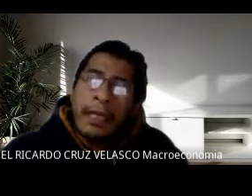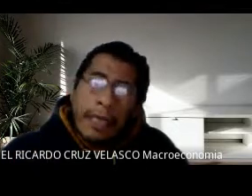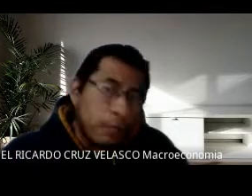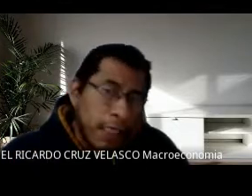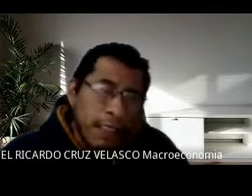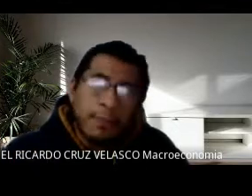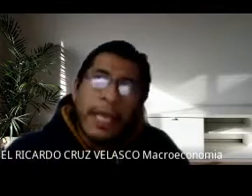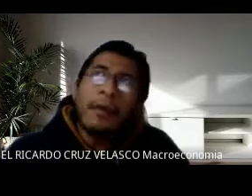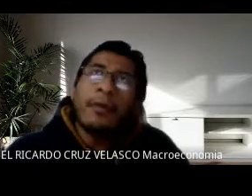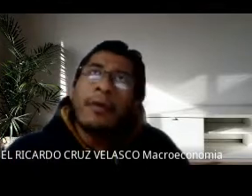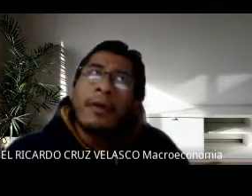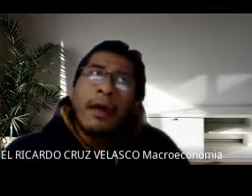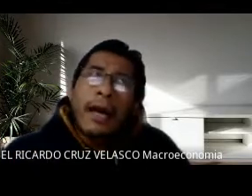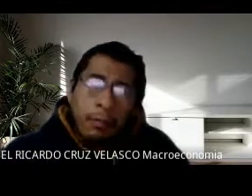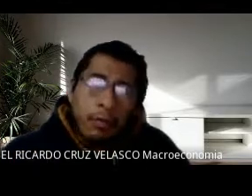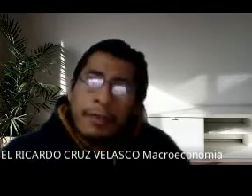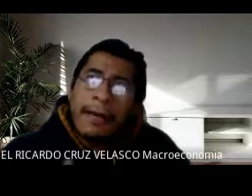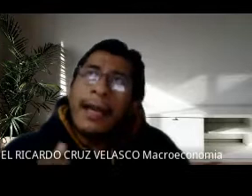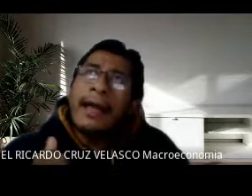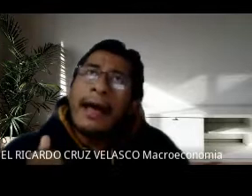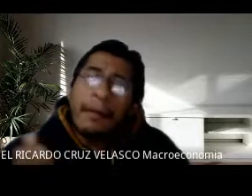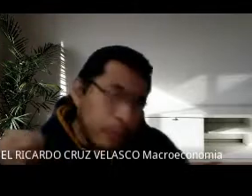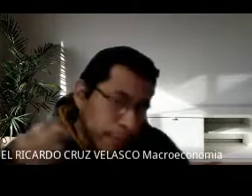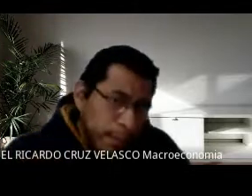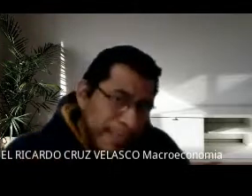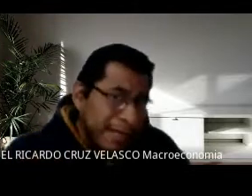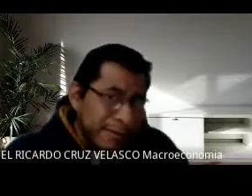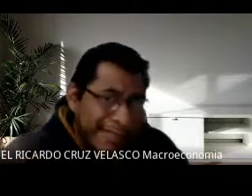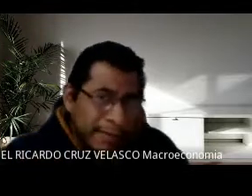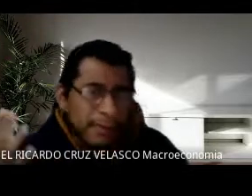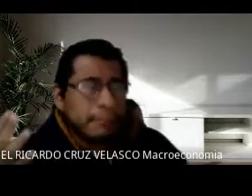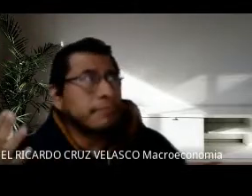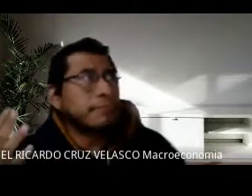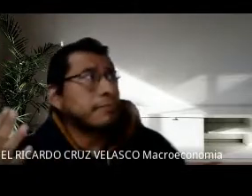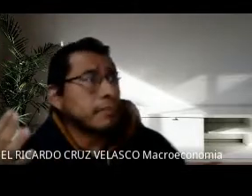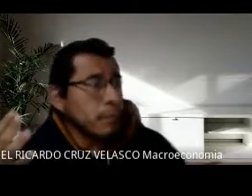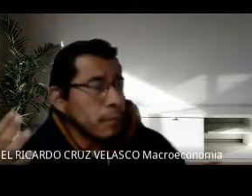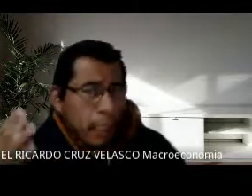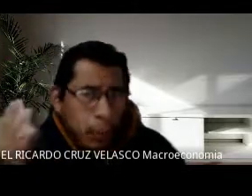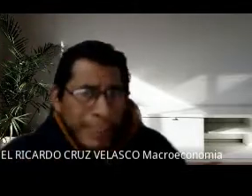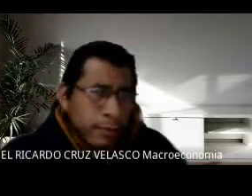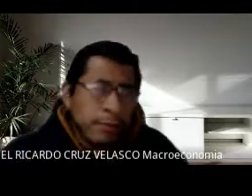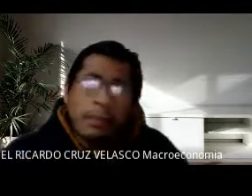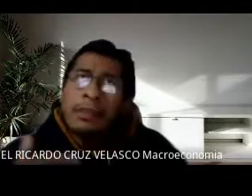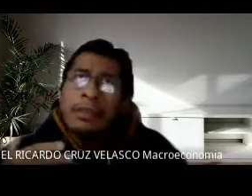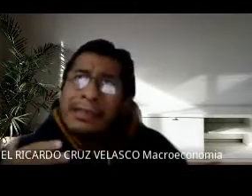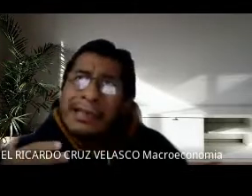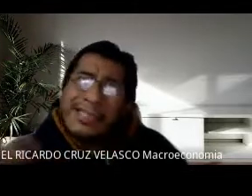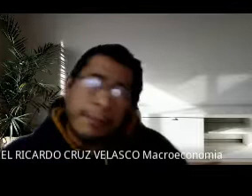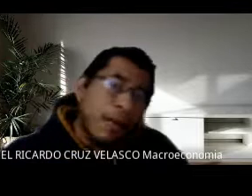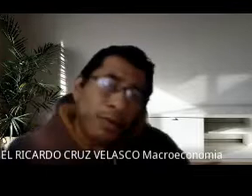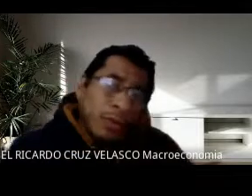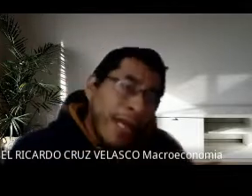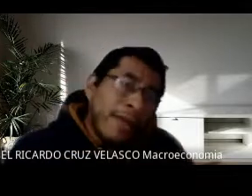de Ricardo Salinas Pliego, Aramburu Zavala, a muchos empresarios grandes, impuestos que